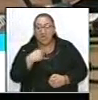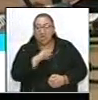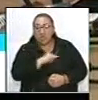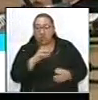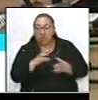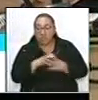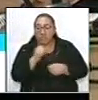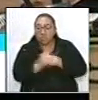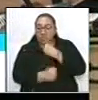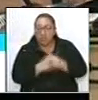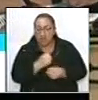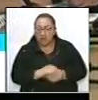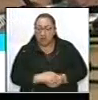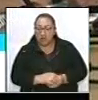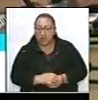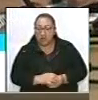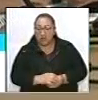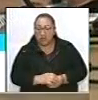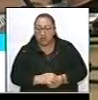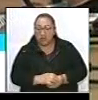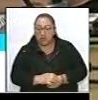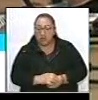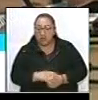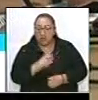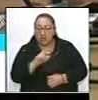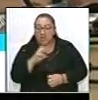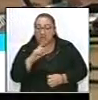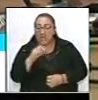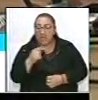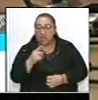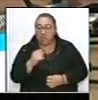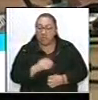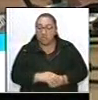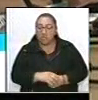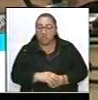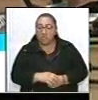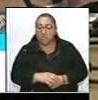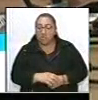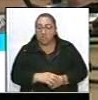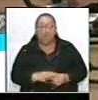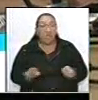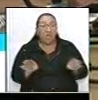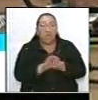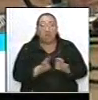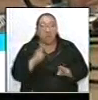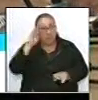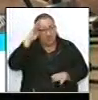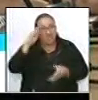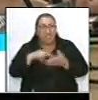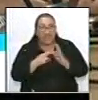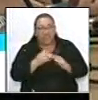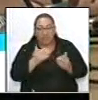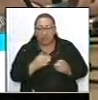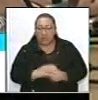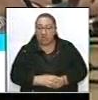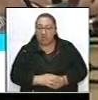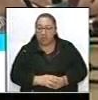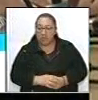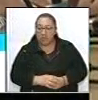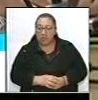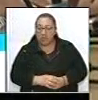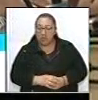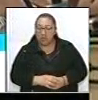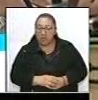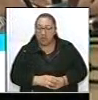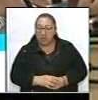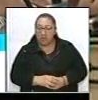muchos años y ya Serenazgo es como como la policía. Tenemos que abarcar. Por eso